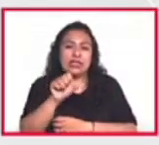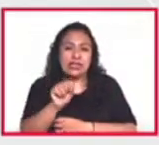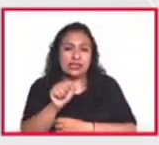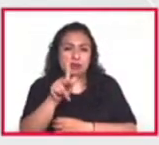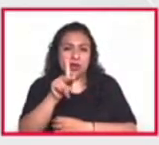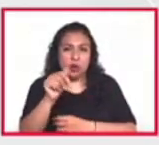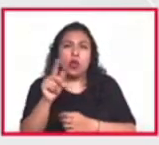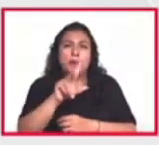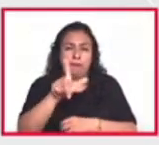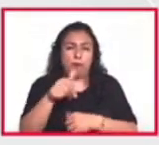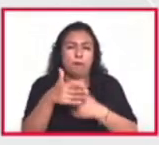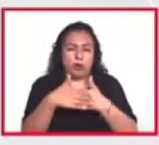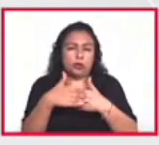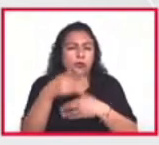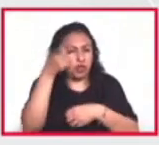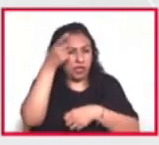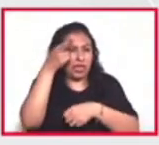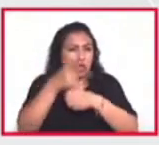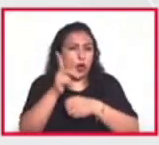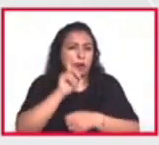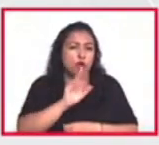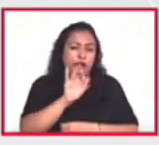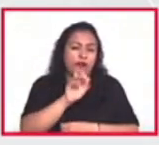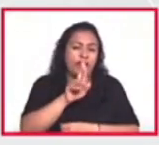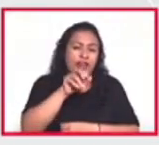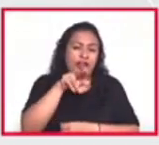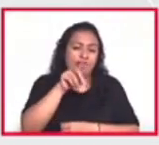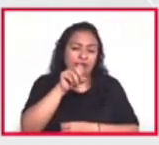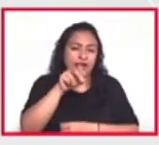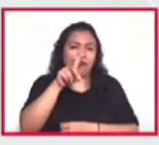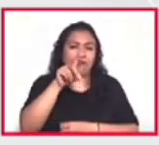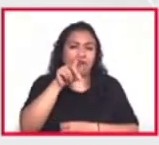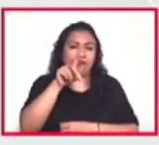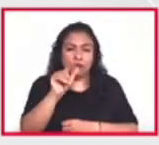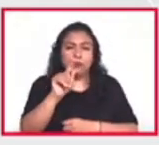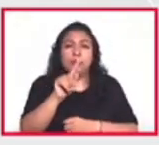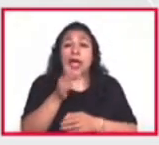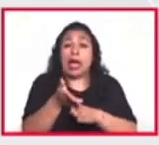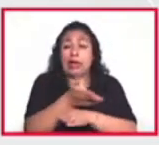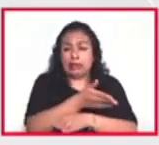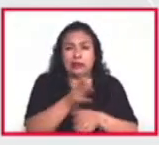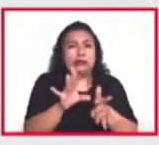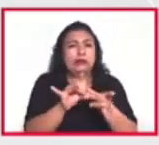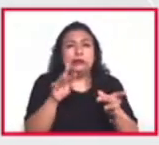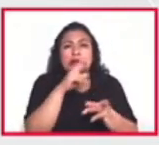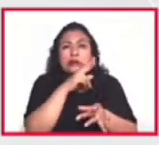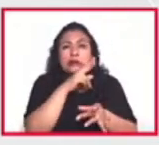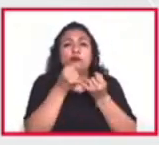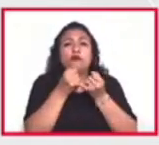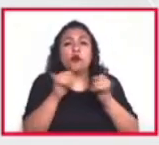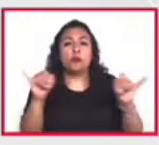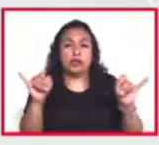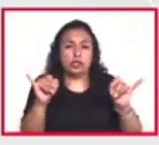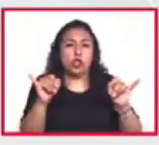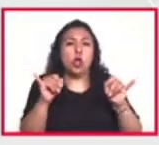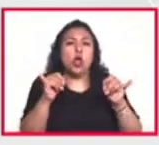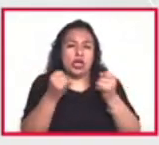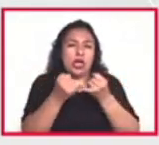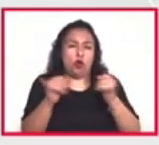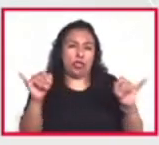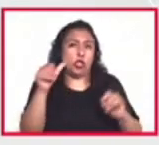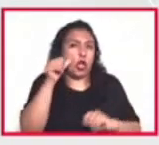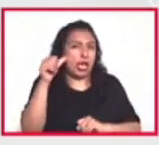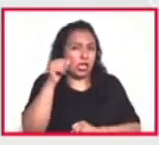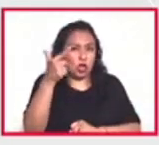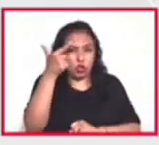Valadez. Así es, bueno, antes de eso nos vamos de inmediato a lo que fue la nota de la inauguración. Ayer a las 8 de la noche, cuando